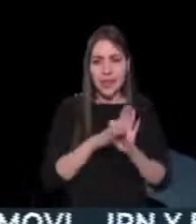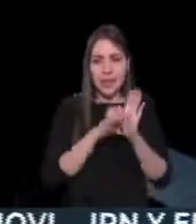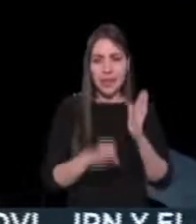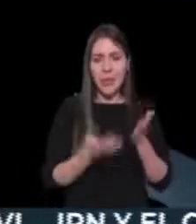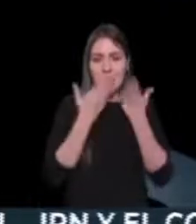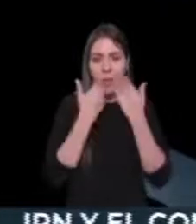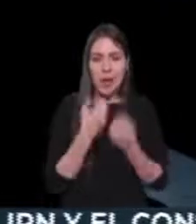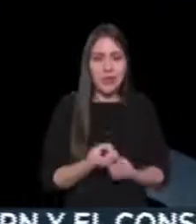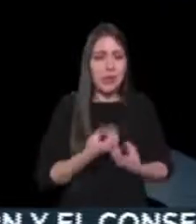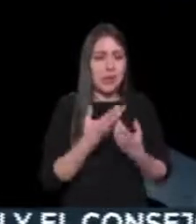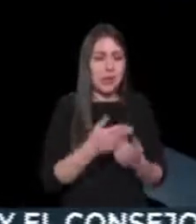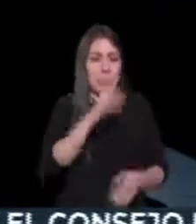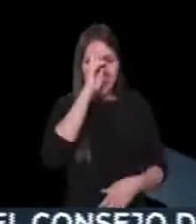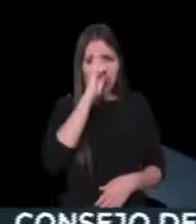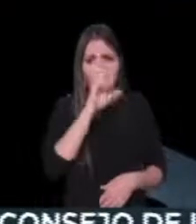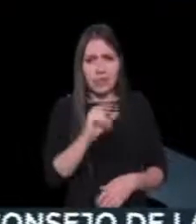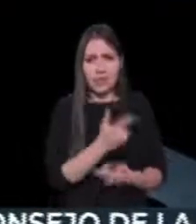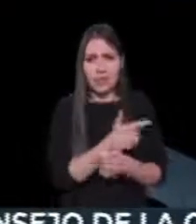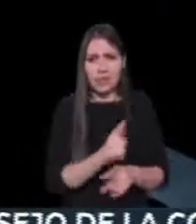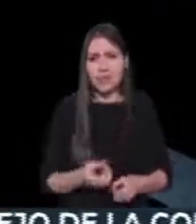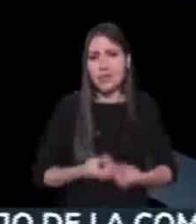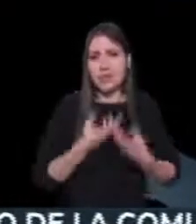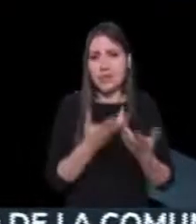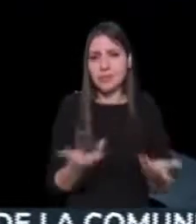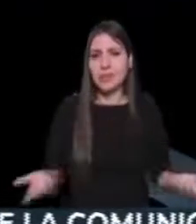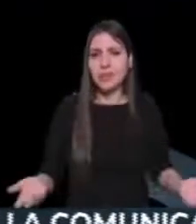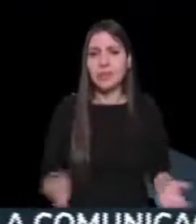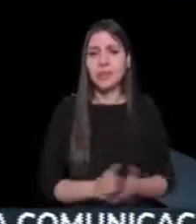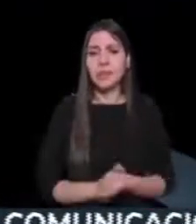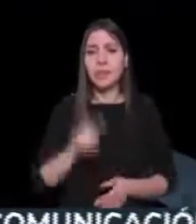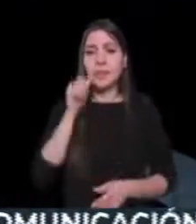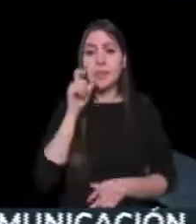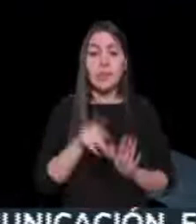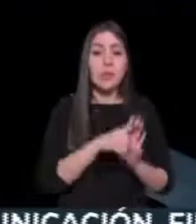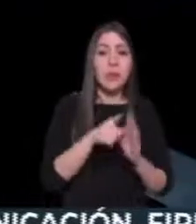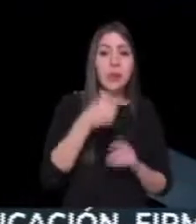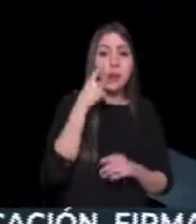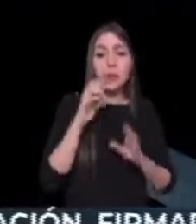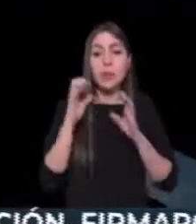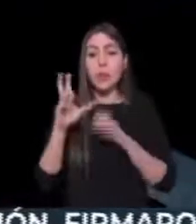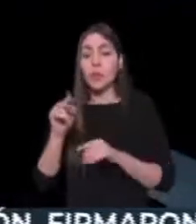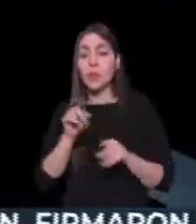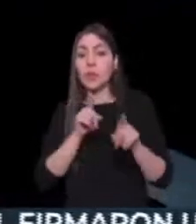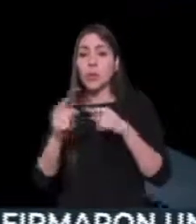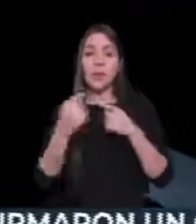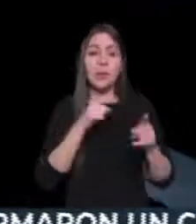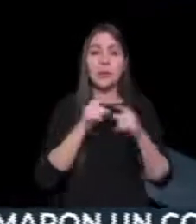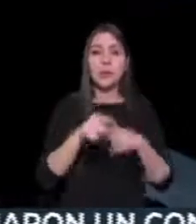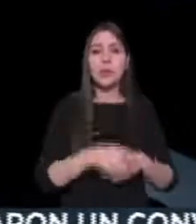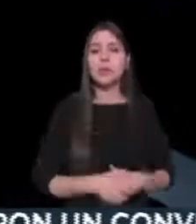es, que lo repliquen en algo tan todos delicado, lados, ¿no? Como es el periodismo, hay que tener mucho cuidado con decir que hay ataques a la libertad de